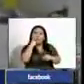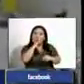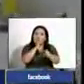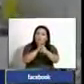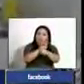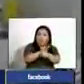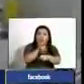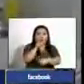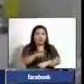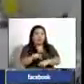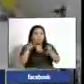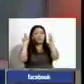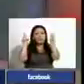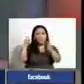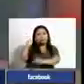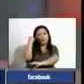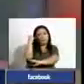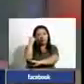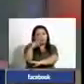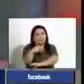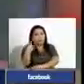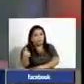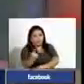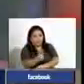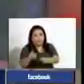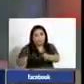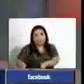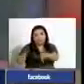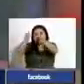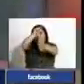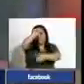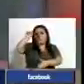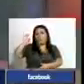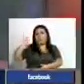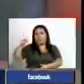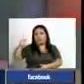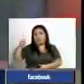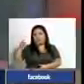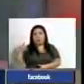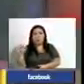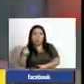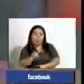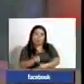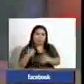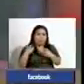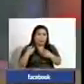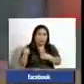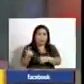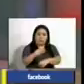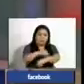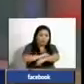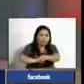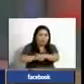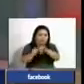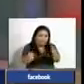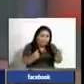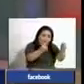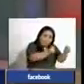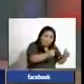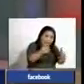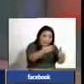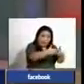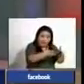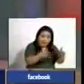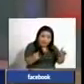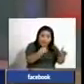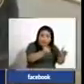También es un tema muy importante la labor de la Fiscalía porque hasta el momento se detuvo a casi una veintena de personas que